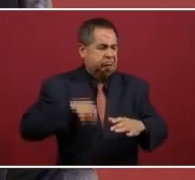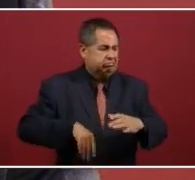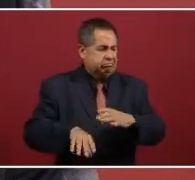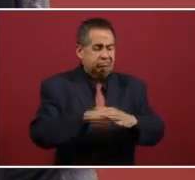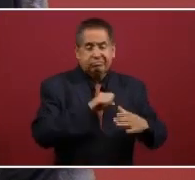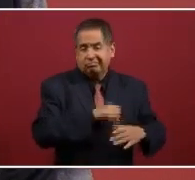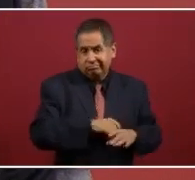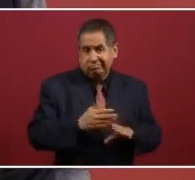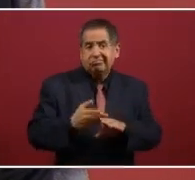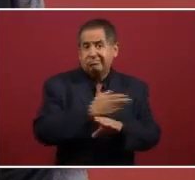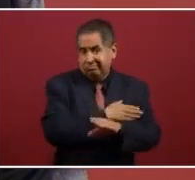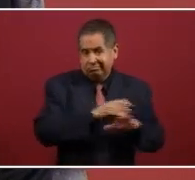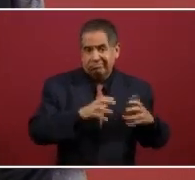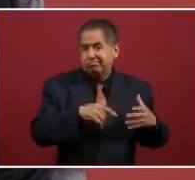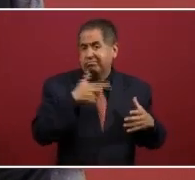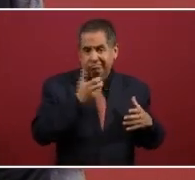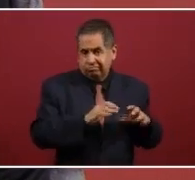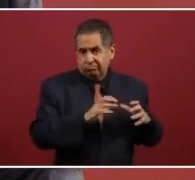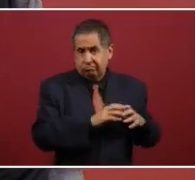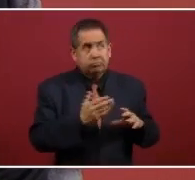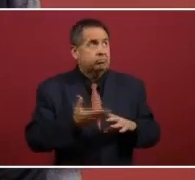en la historia de México,